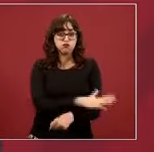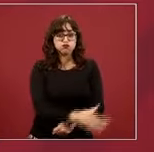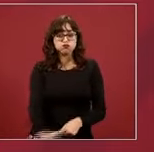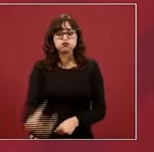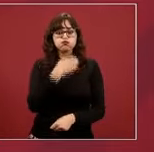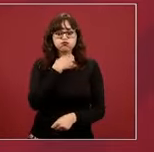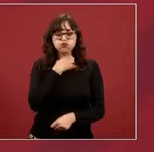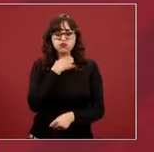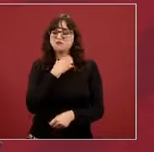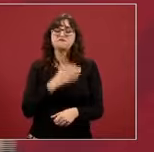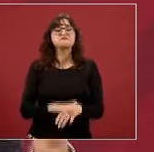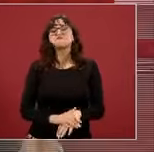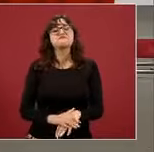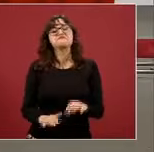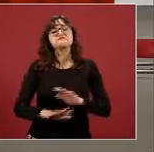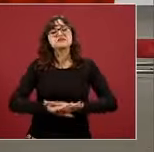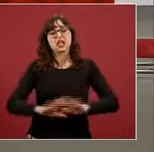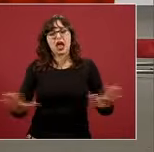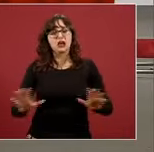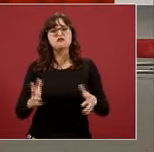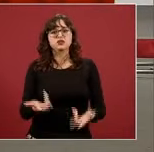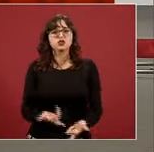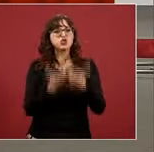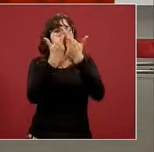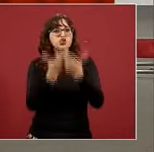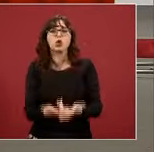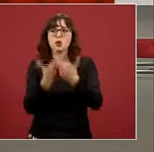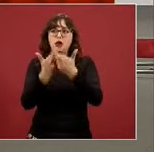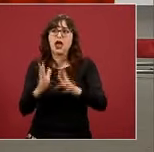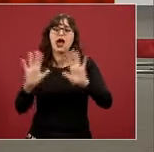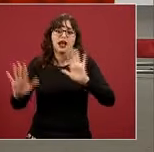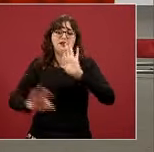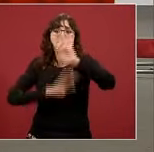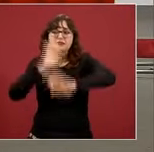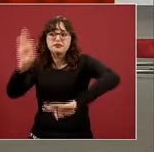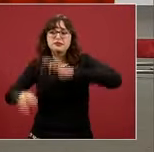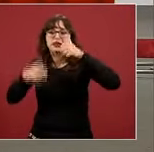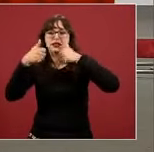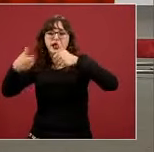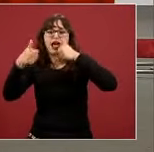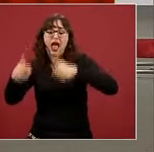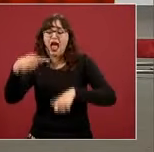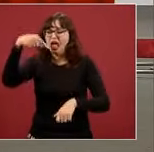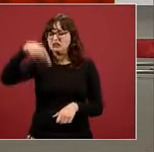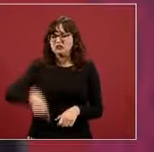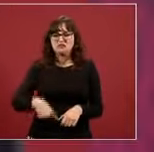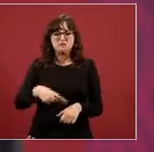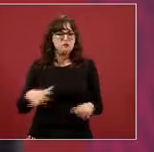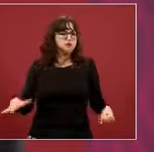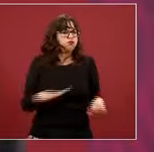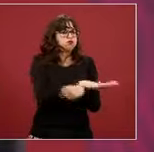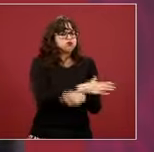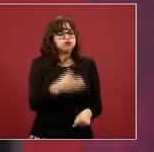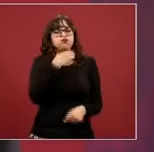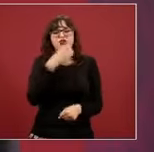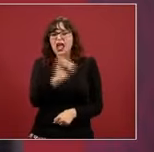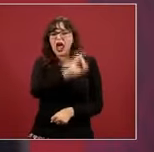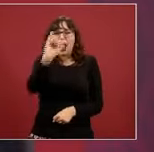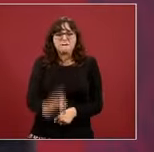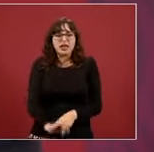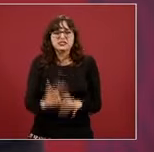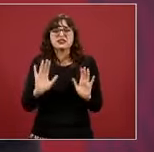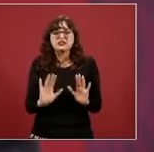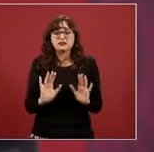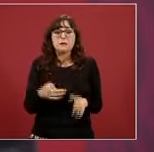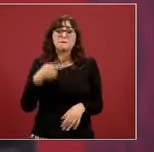Lo que en México logramos administrar para que nunca se nos saturaran los hospitales, desafortunadamente en Europa se saturaron al inicio, pero una